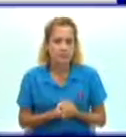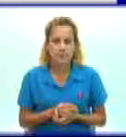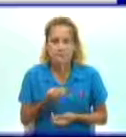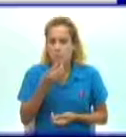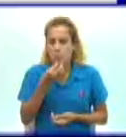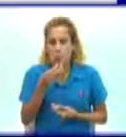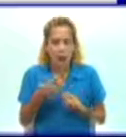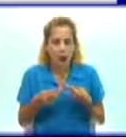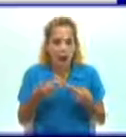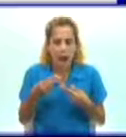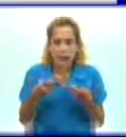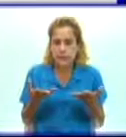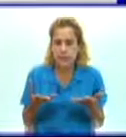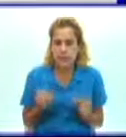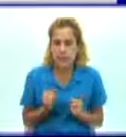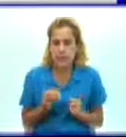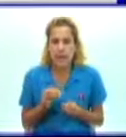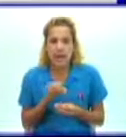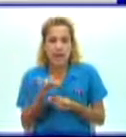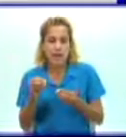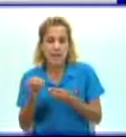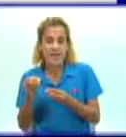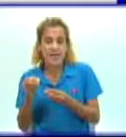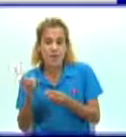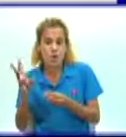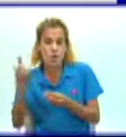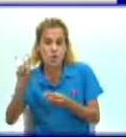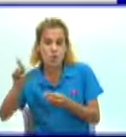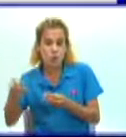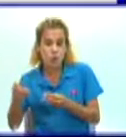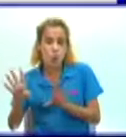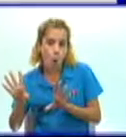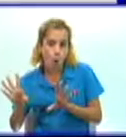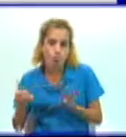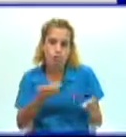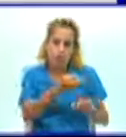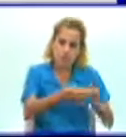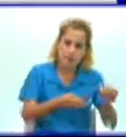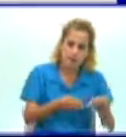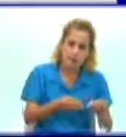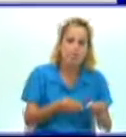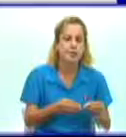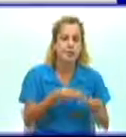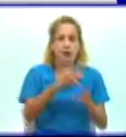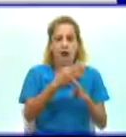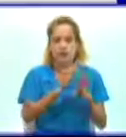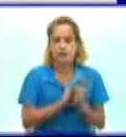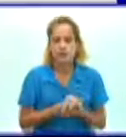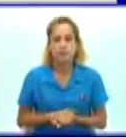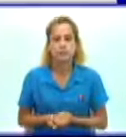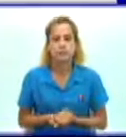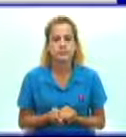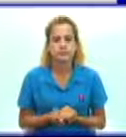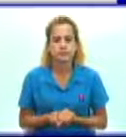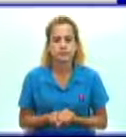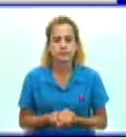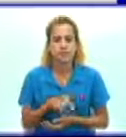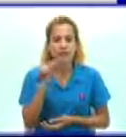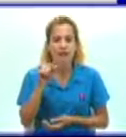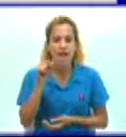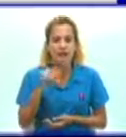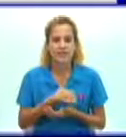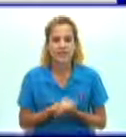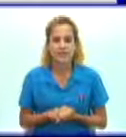resolver trabajando lo mismo que con los números, con las fracciones, que con las expresiones decimales, como les sea más fácil resolverlo. En este caso